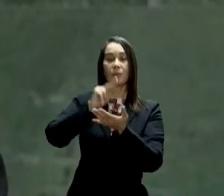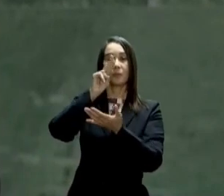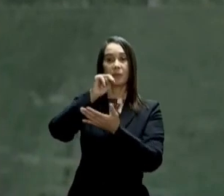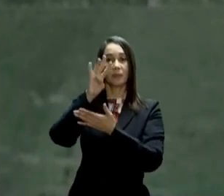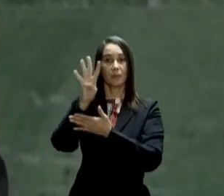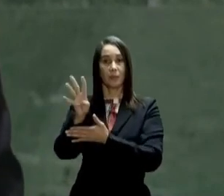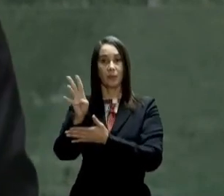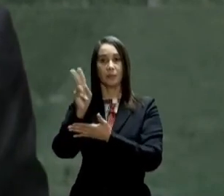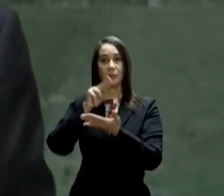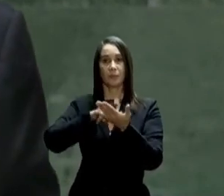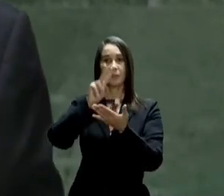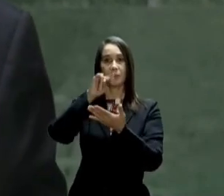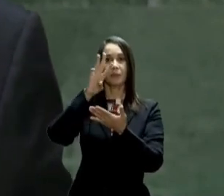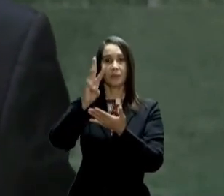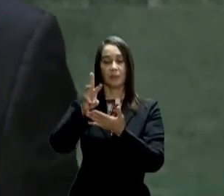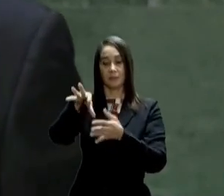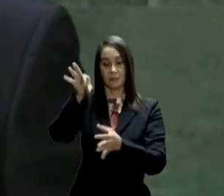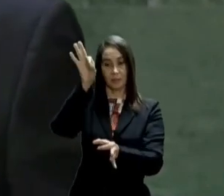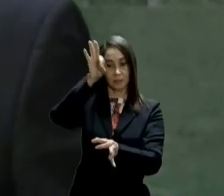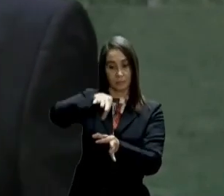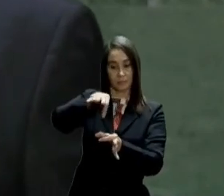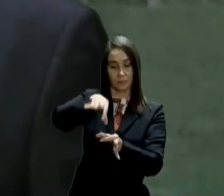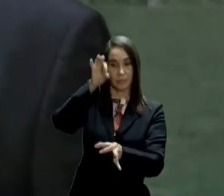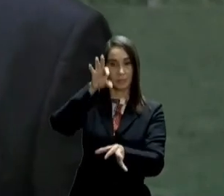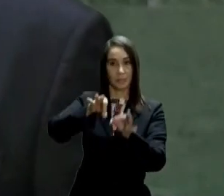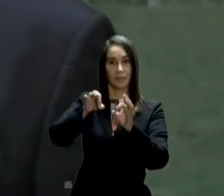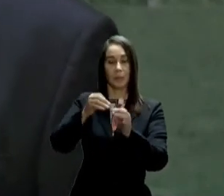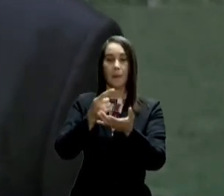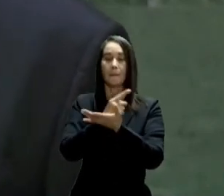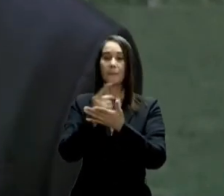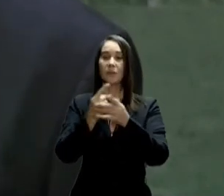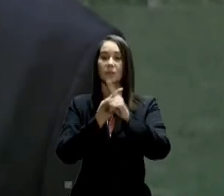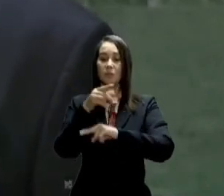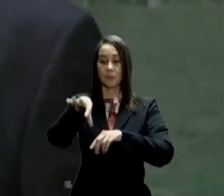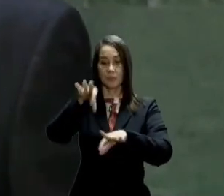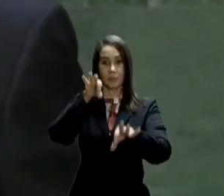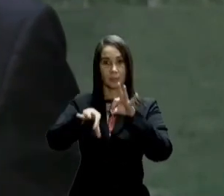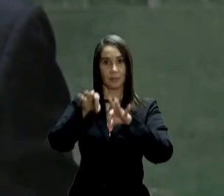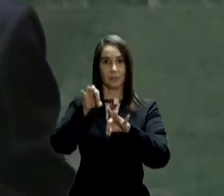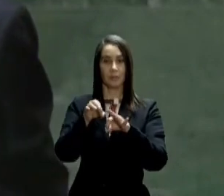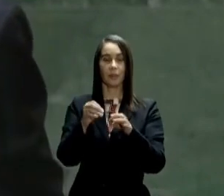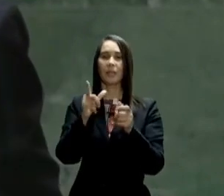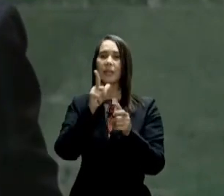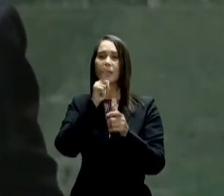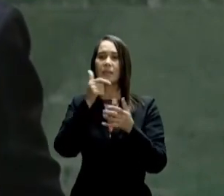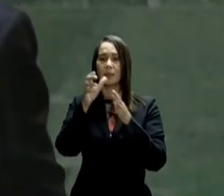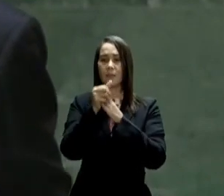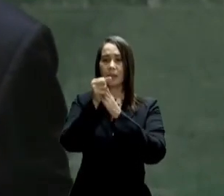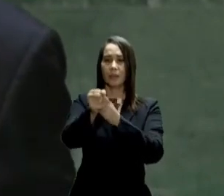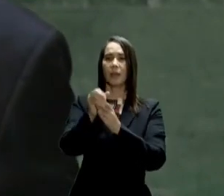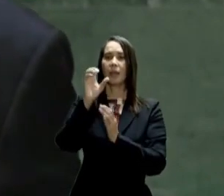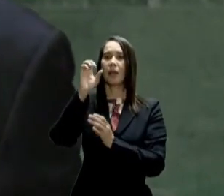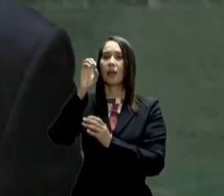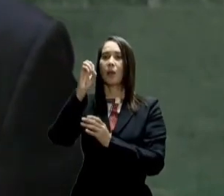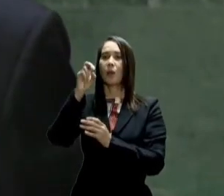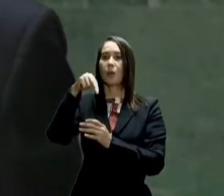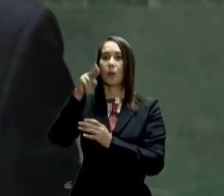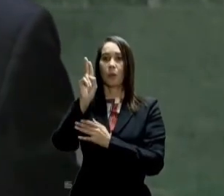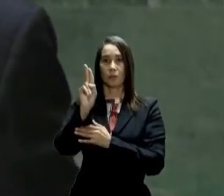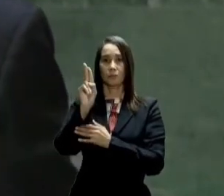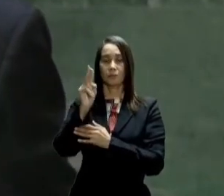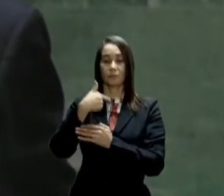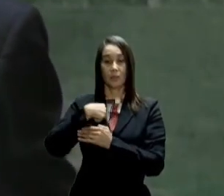2024-2026 en las elecciones que se celebrarán el próximo mes. Esta candidatura representa nuestro